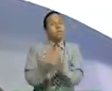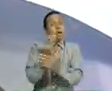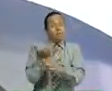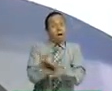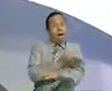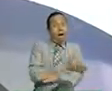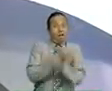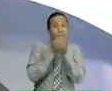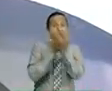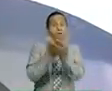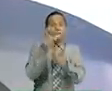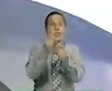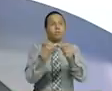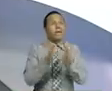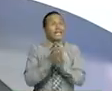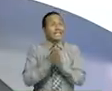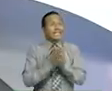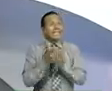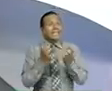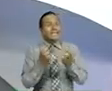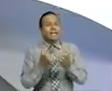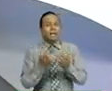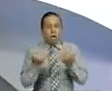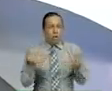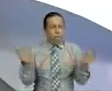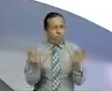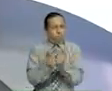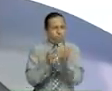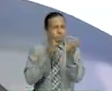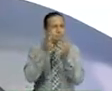de nuestros televidentes. A continuación, un resumen de la jornada.